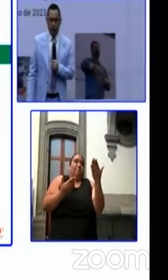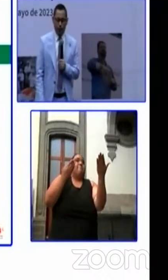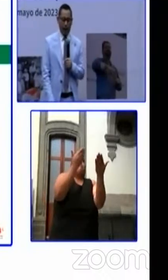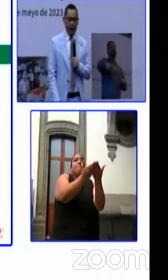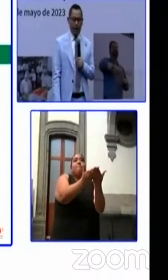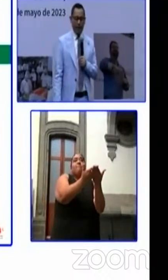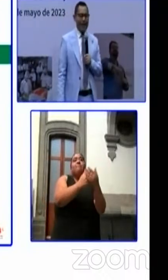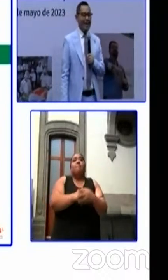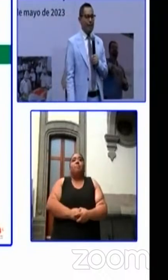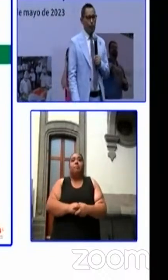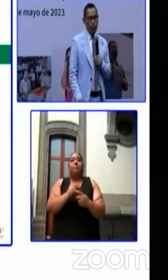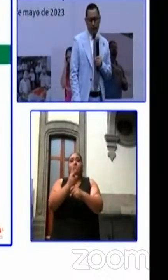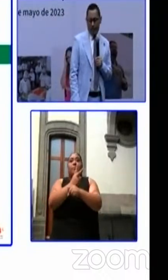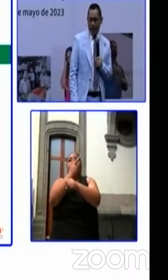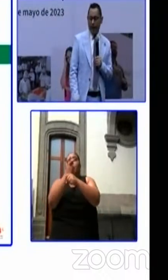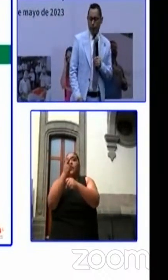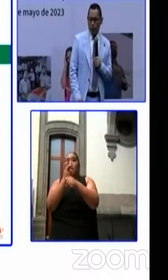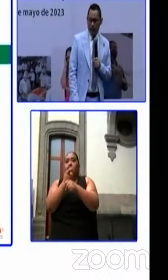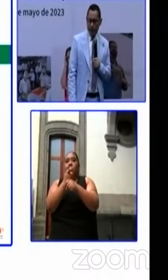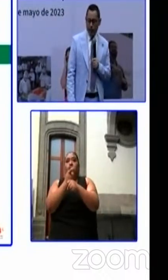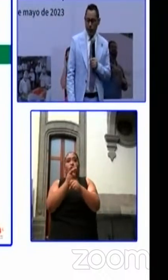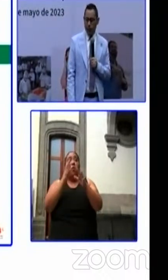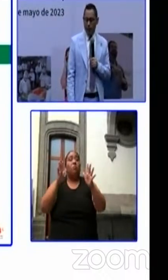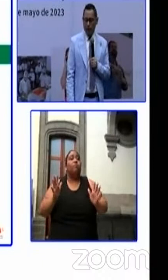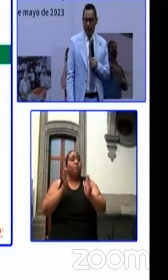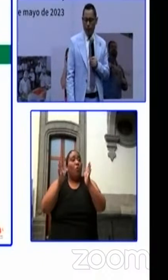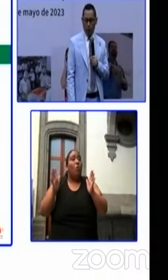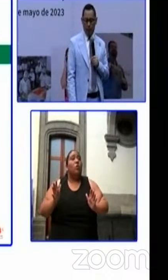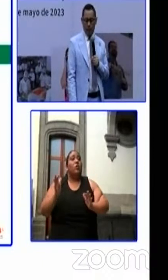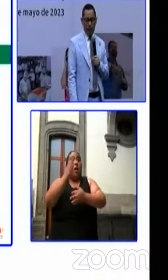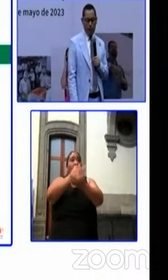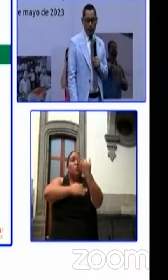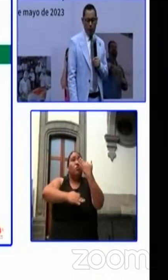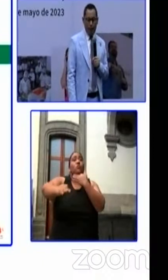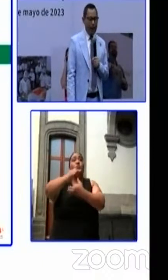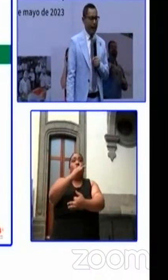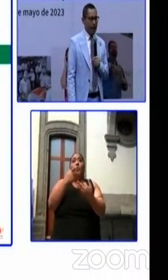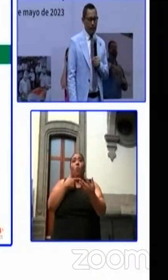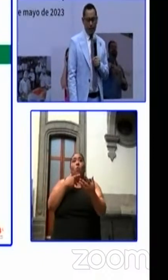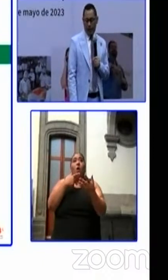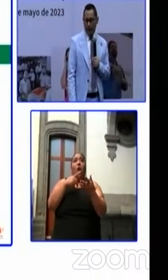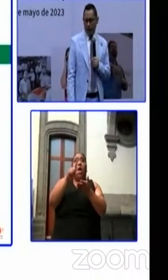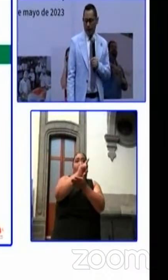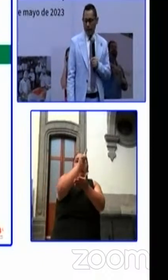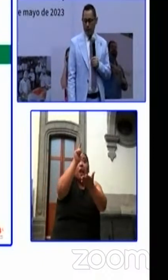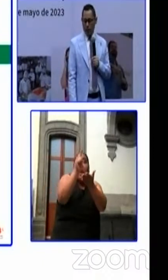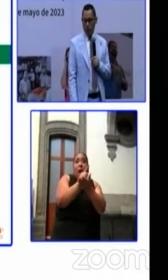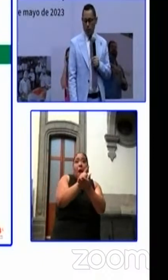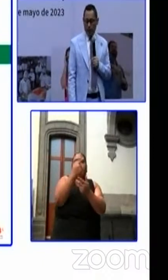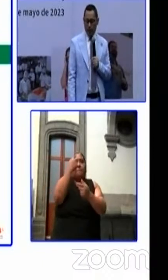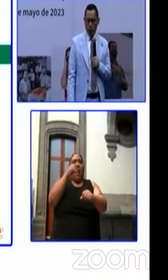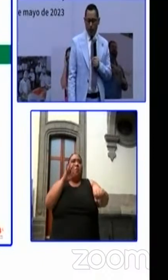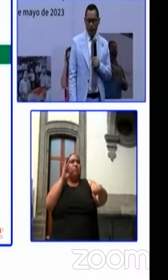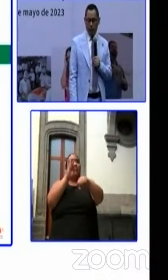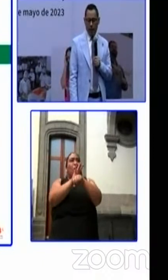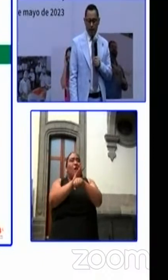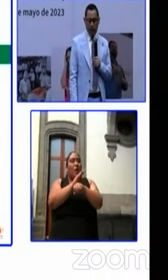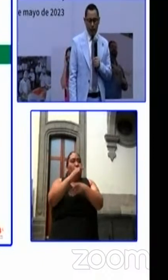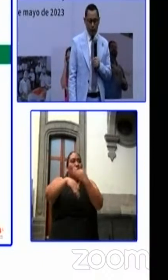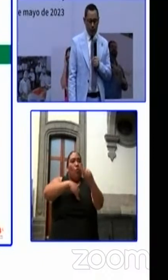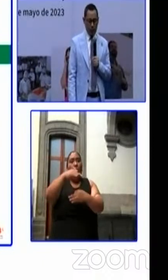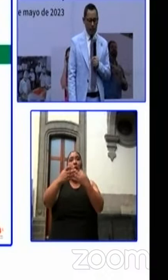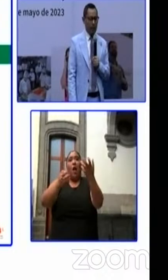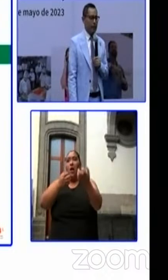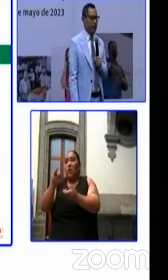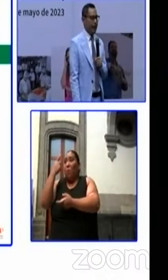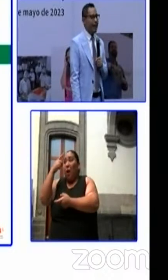objetivo es impulsar la armonización del marco jurídico para garantizar el ejercicio de los derechos humanos de las